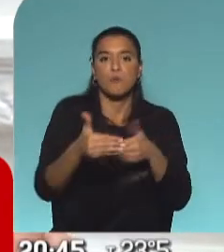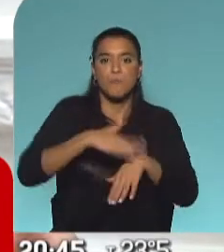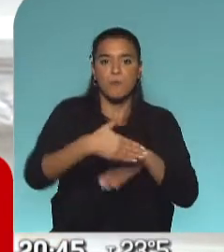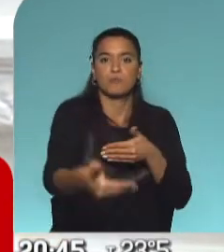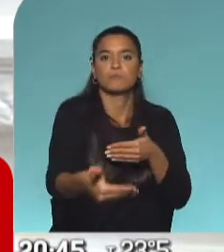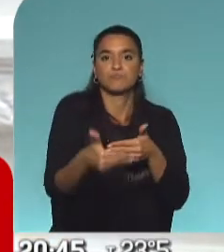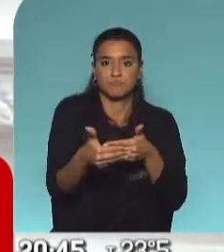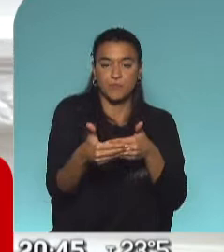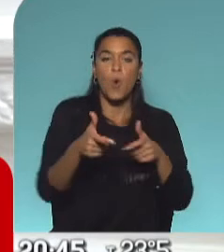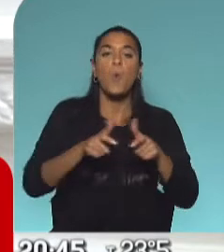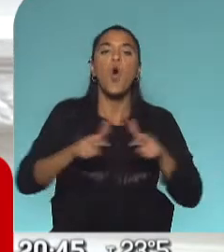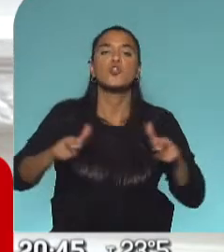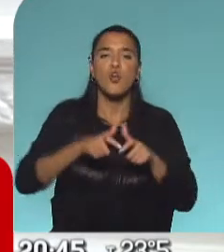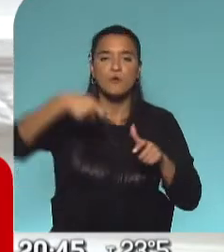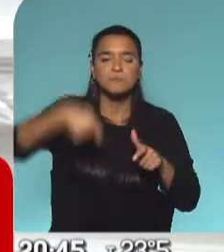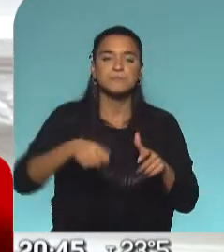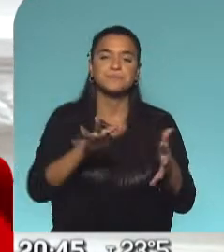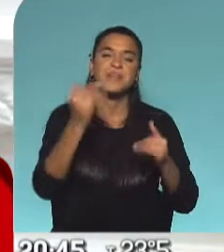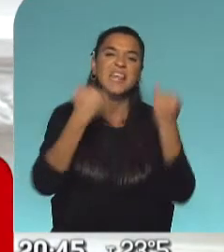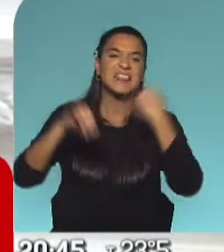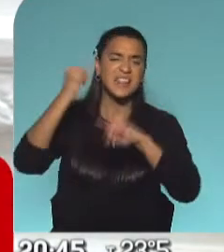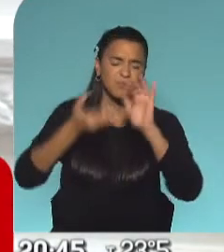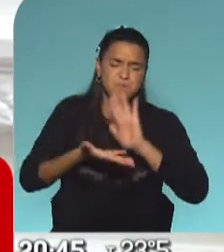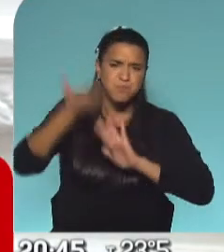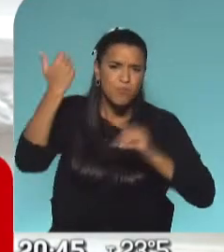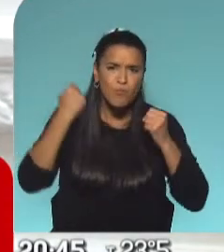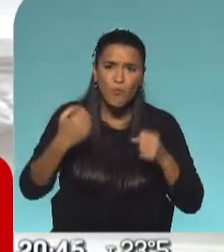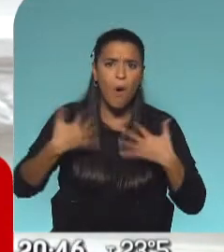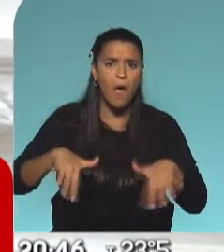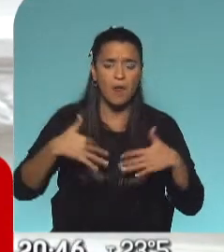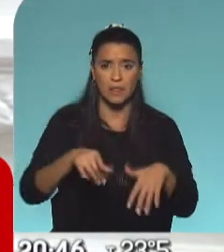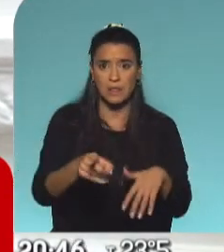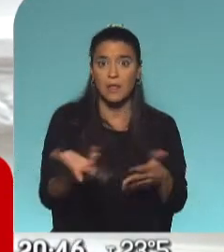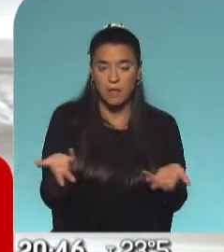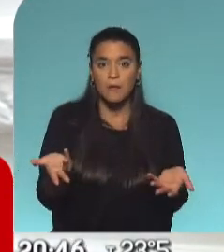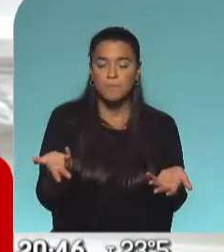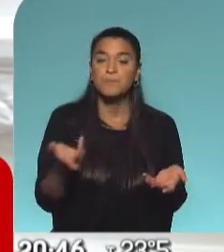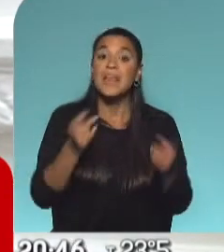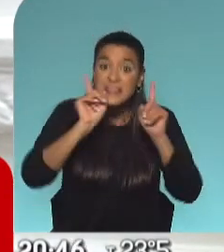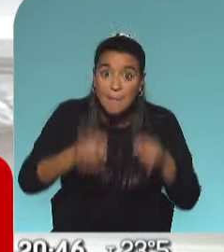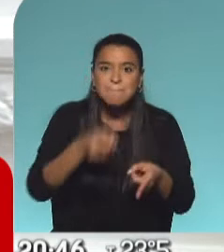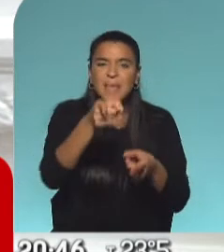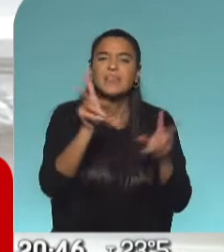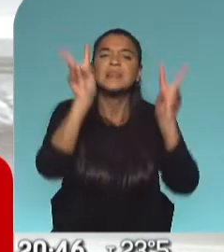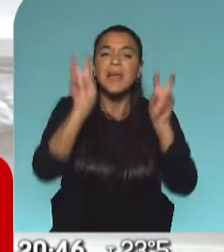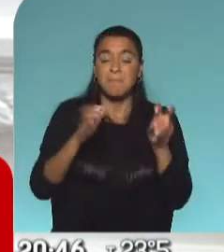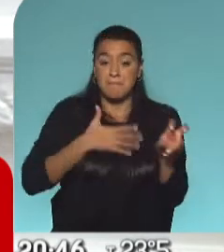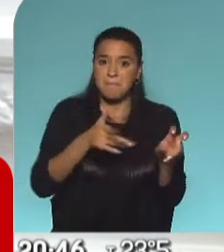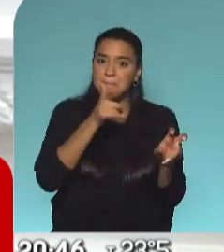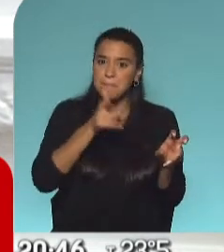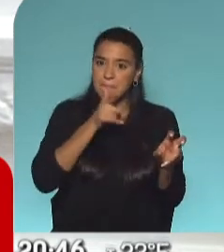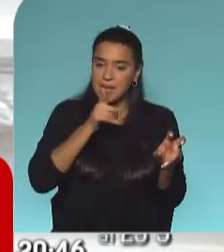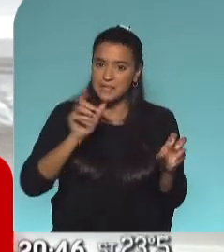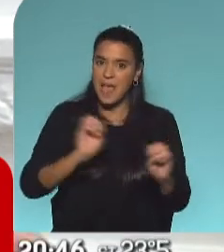bono que tenía una tasa de interés altísima. Es decir, también estas son las cuestiones que me parece que hay que